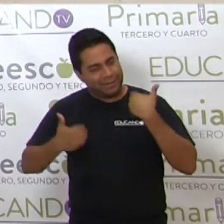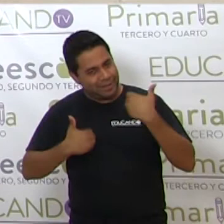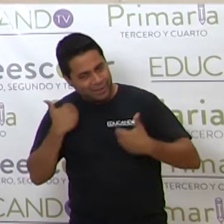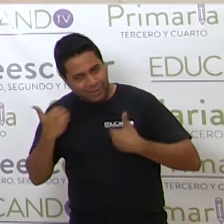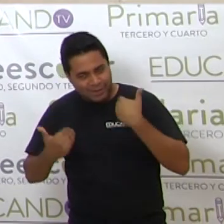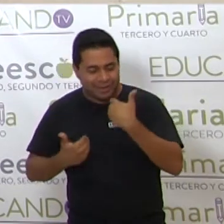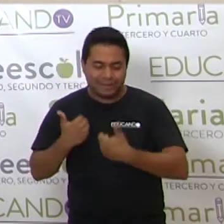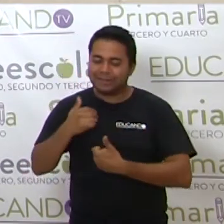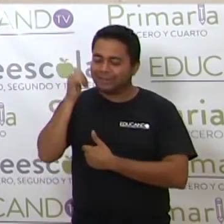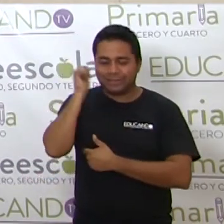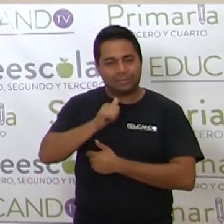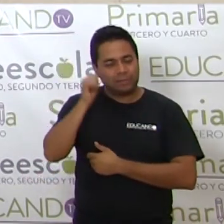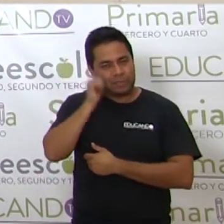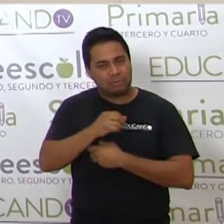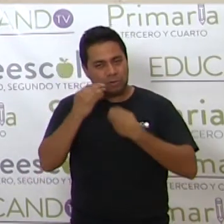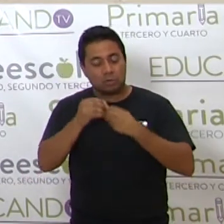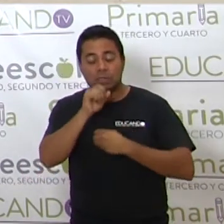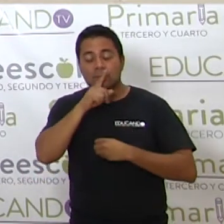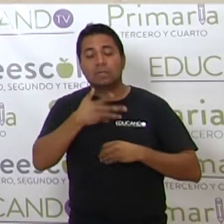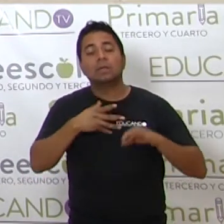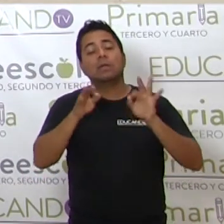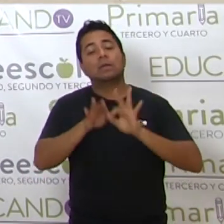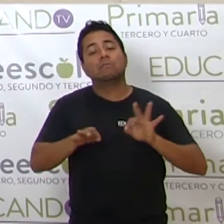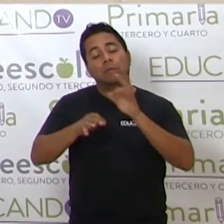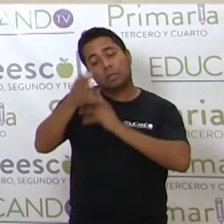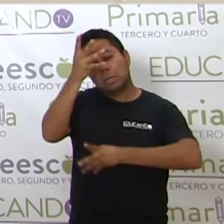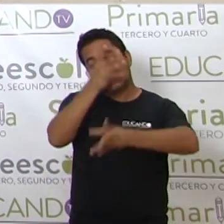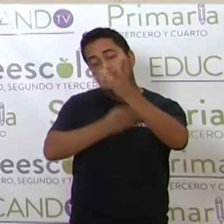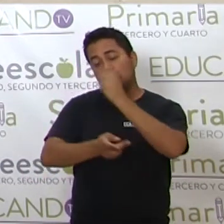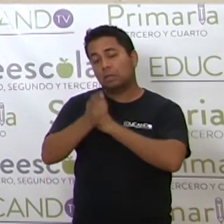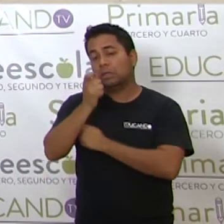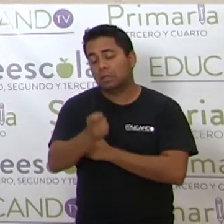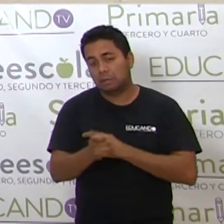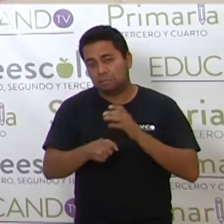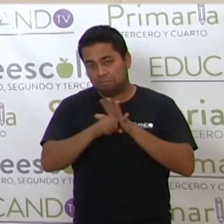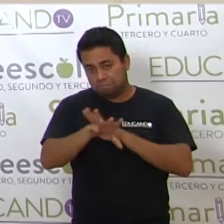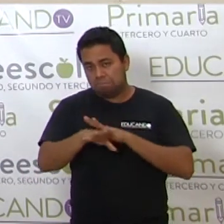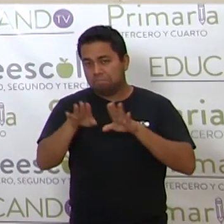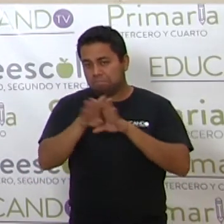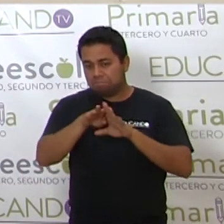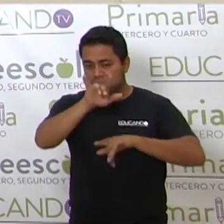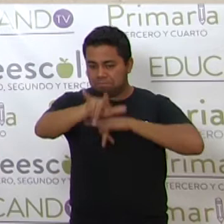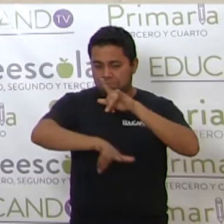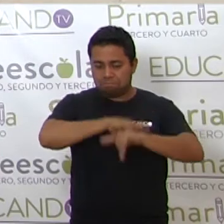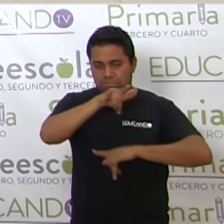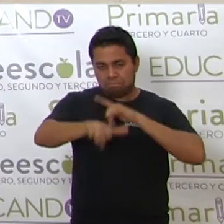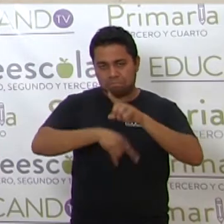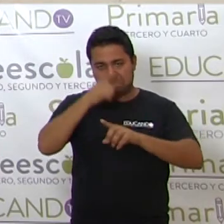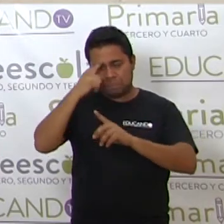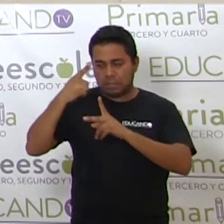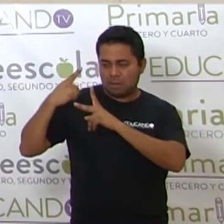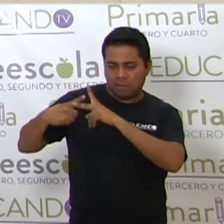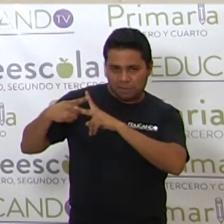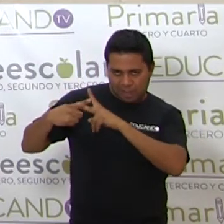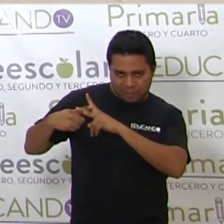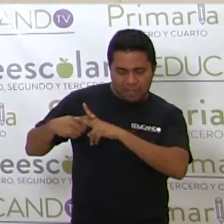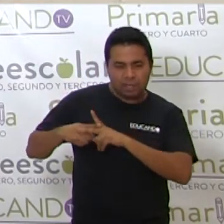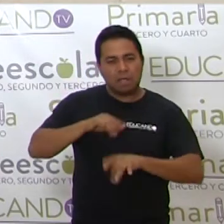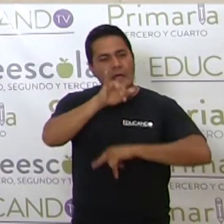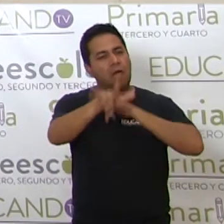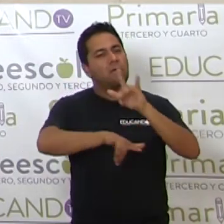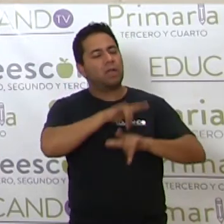mucho y también es muy importante aprender como insisto como en las ferias de las matemáticas como en la